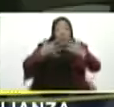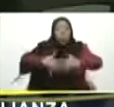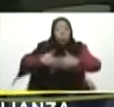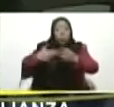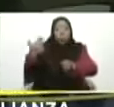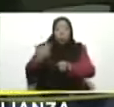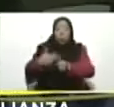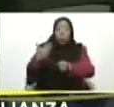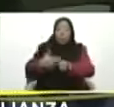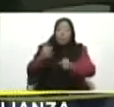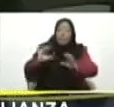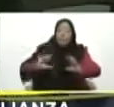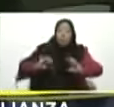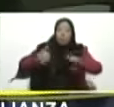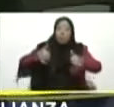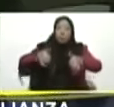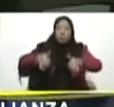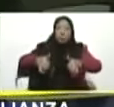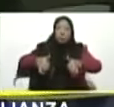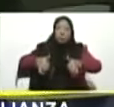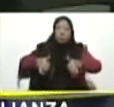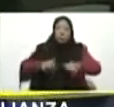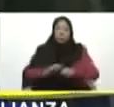apenas el primer paso.